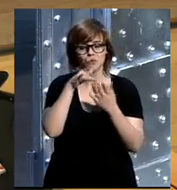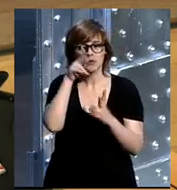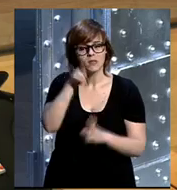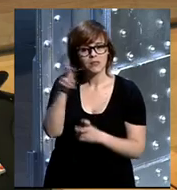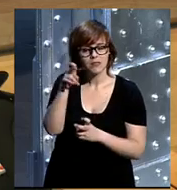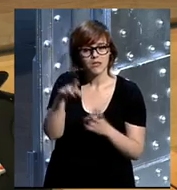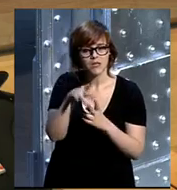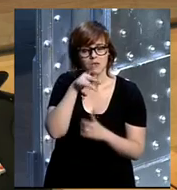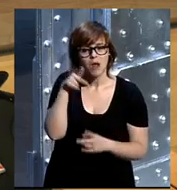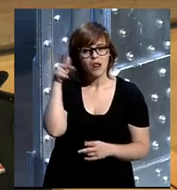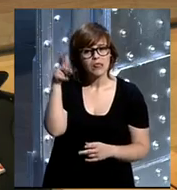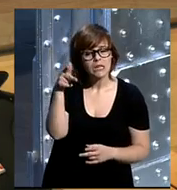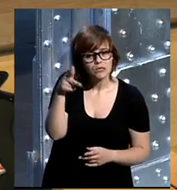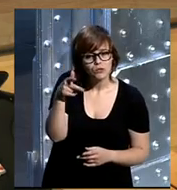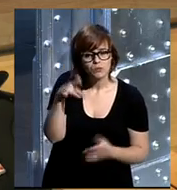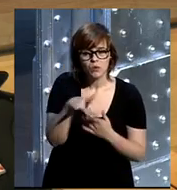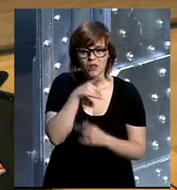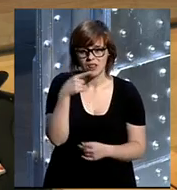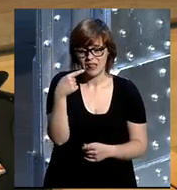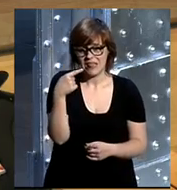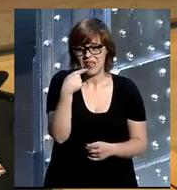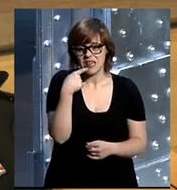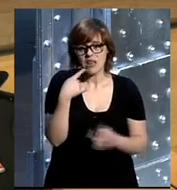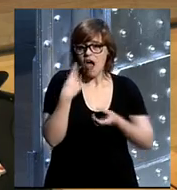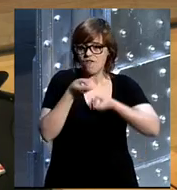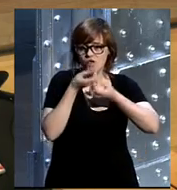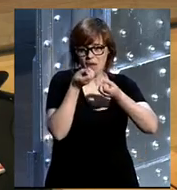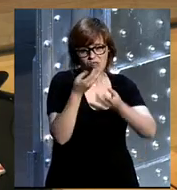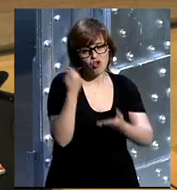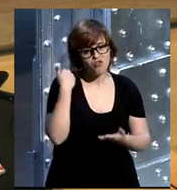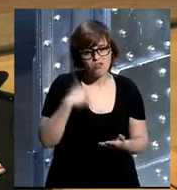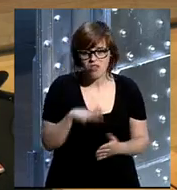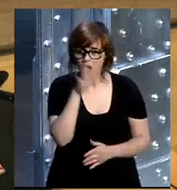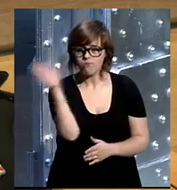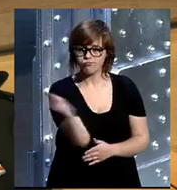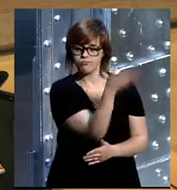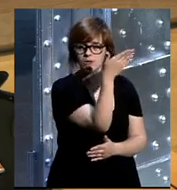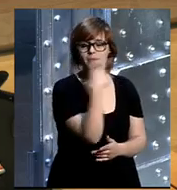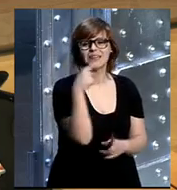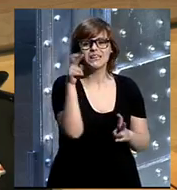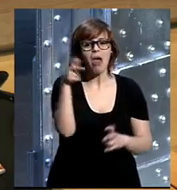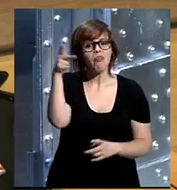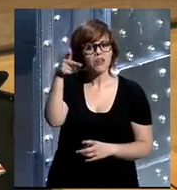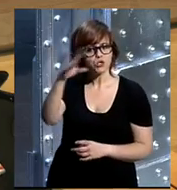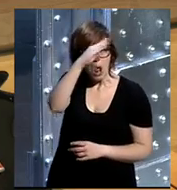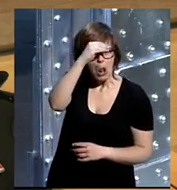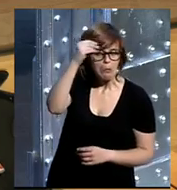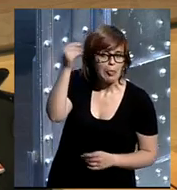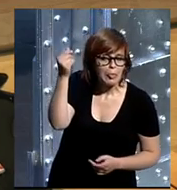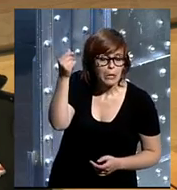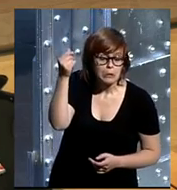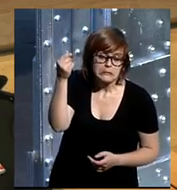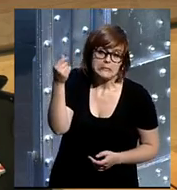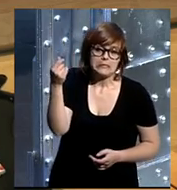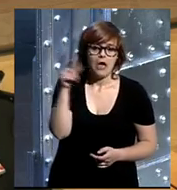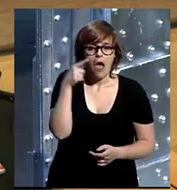olvido. ¿Por qué no plantear la obsolescencia de la información en vez del derecho al olvido, que seguramente sería una forma más